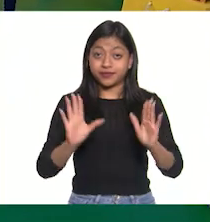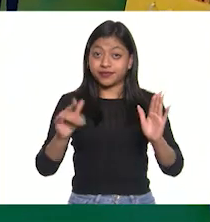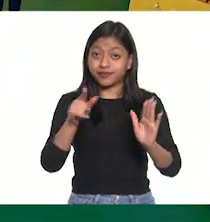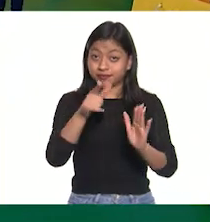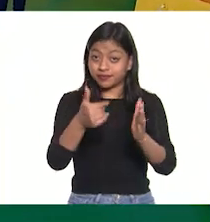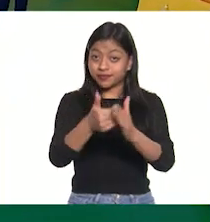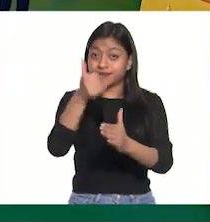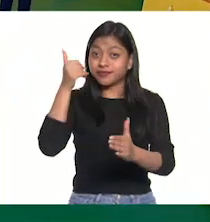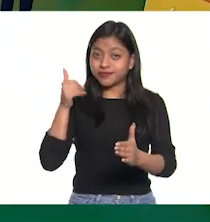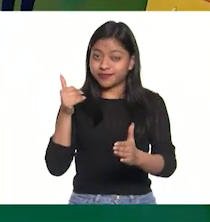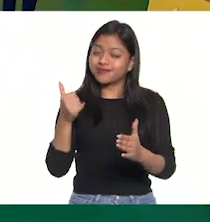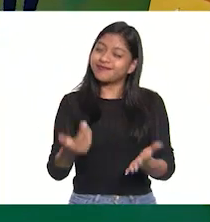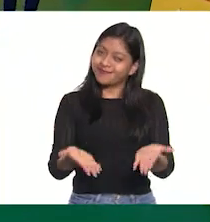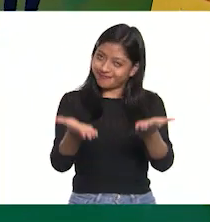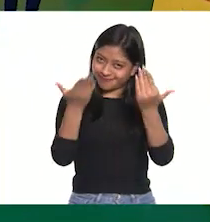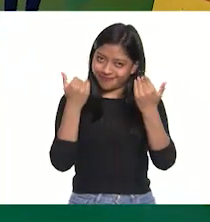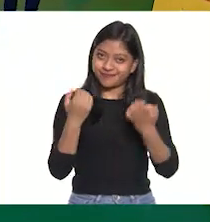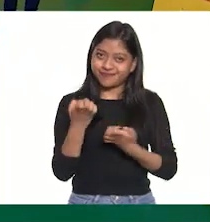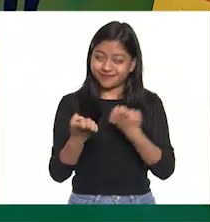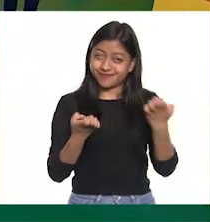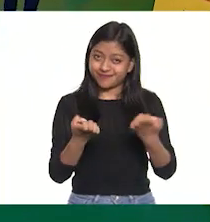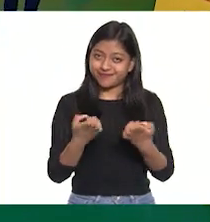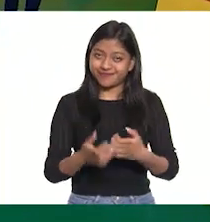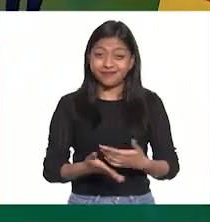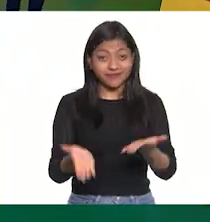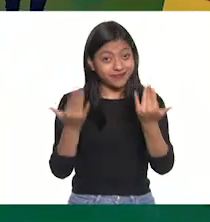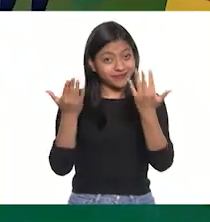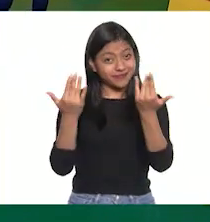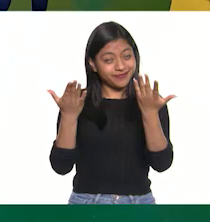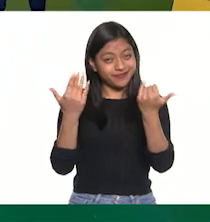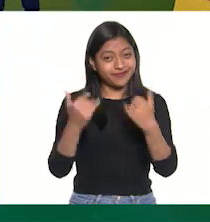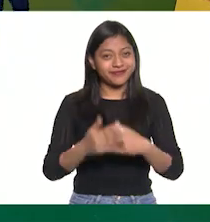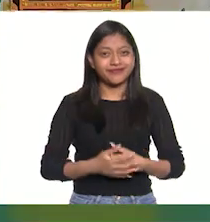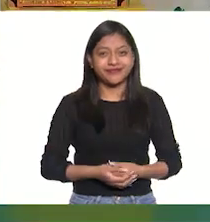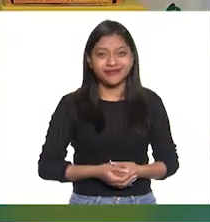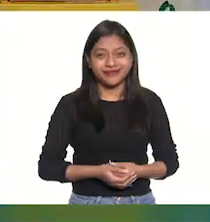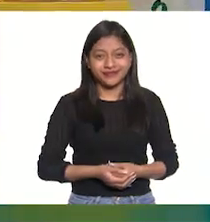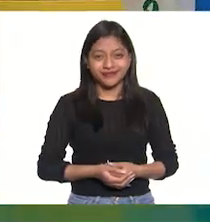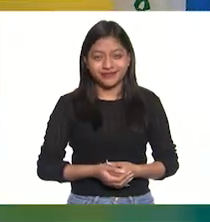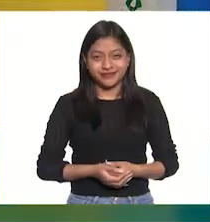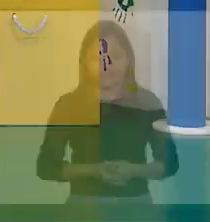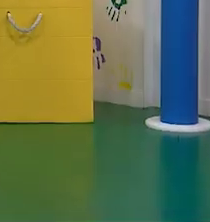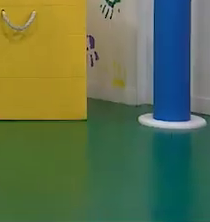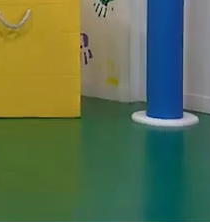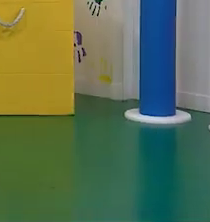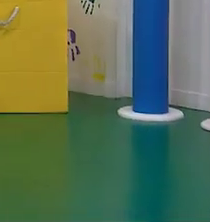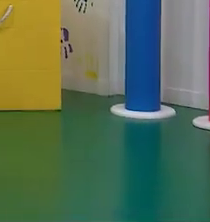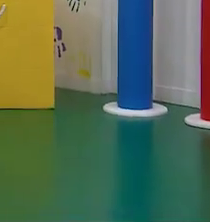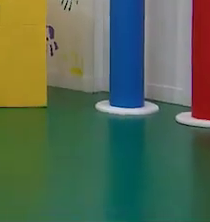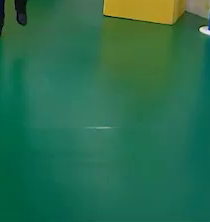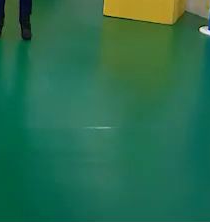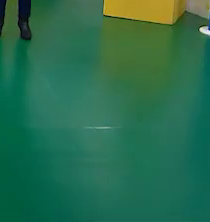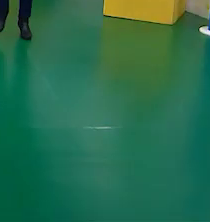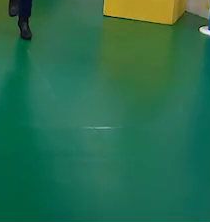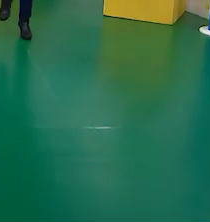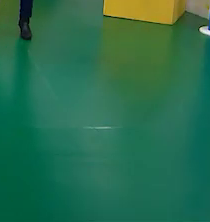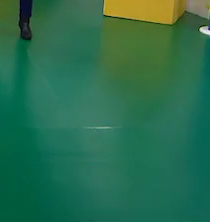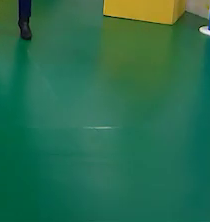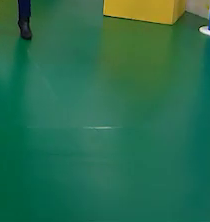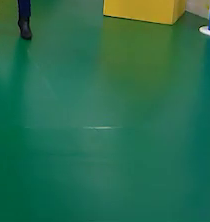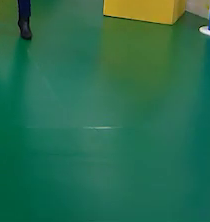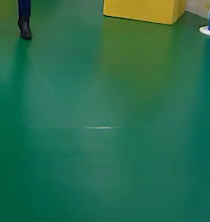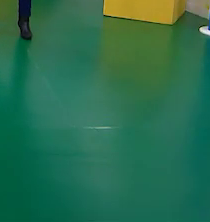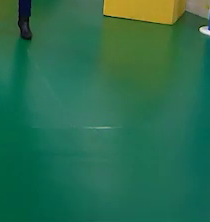Pero antes, pónganse de pie y vamos a movernos un poco, maestra Rosy. Ay, sí, nos hace falta hacer un poco de ejercicio. Ay, sí, un